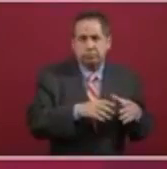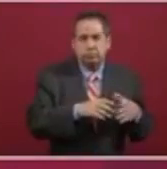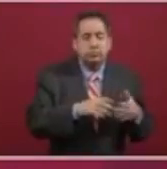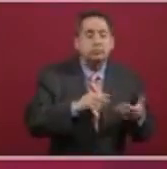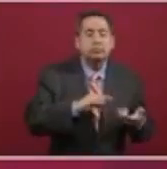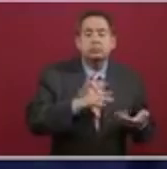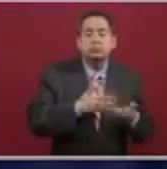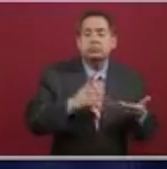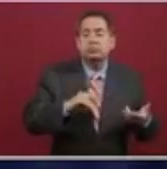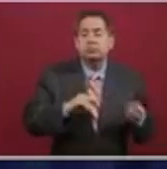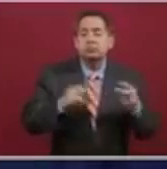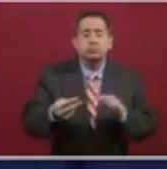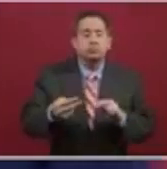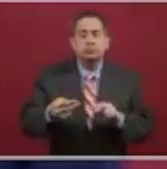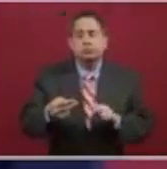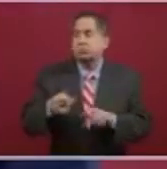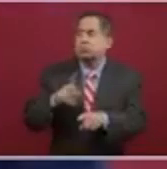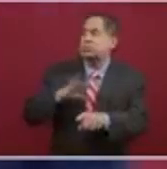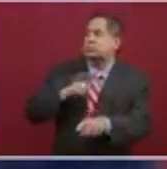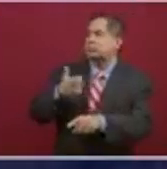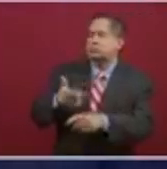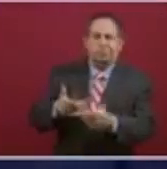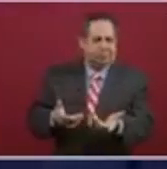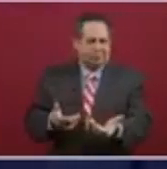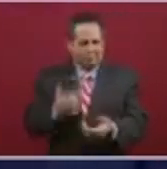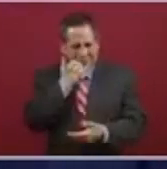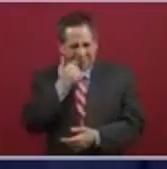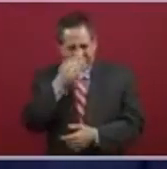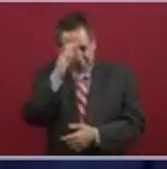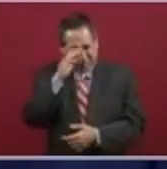Que ni modo que nosotros en 5 meses